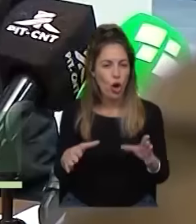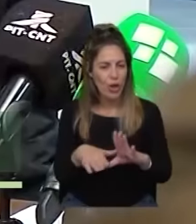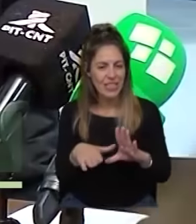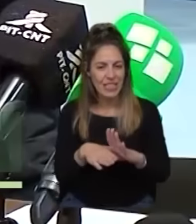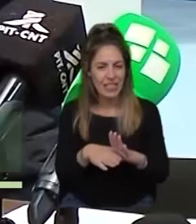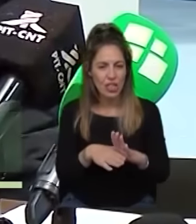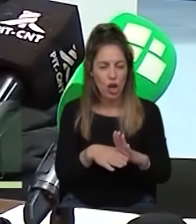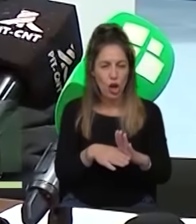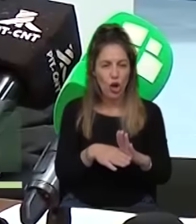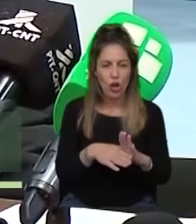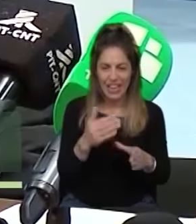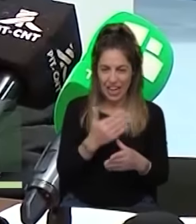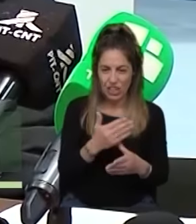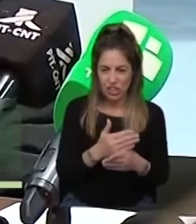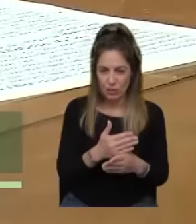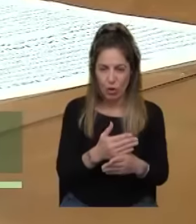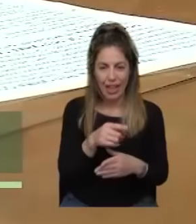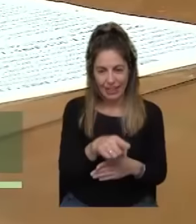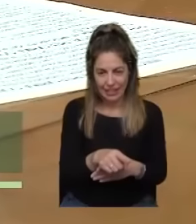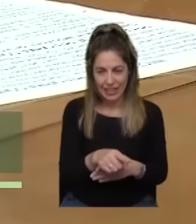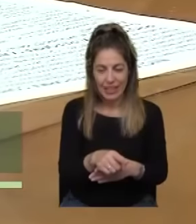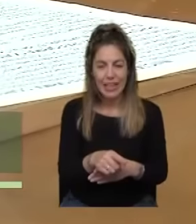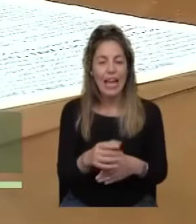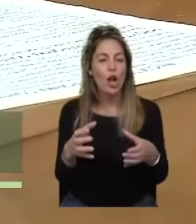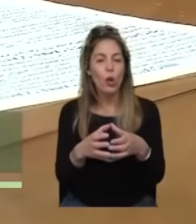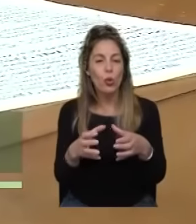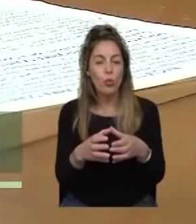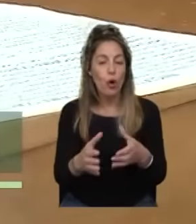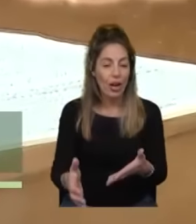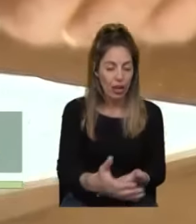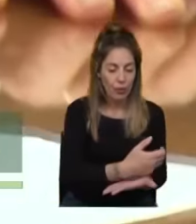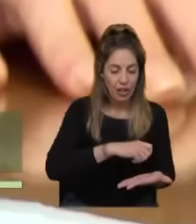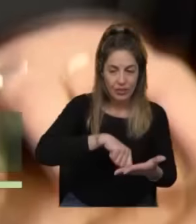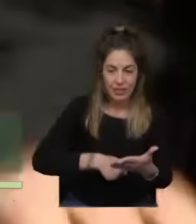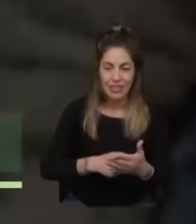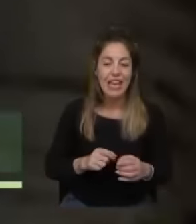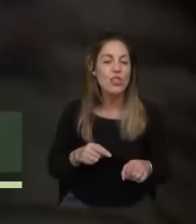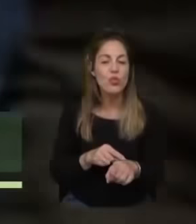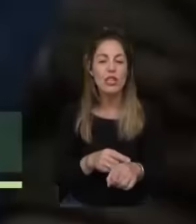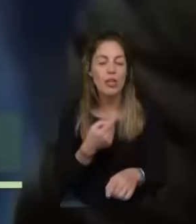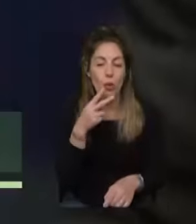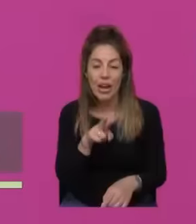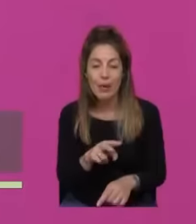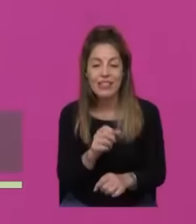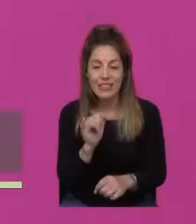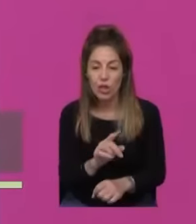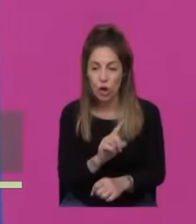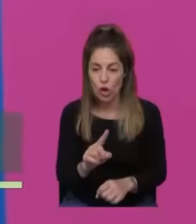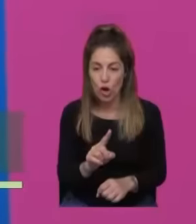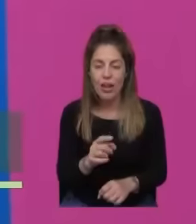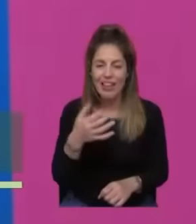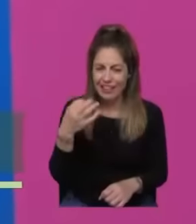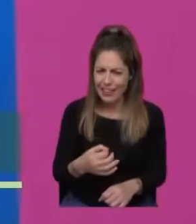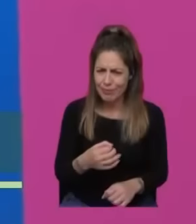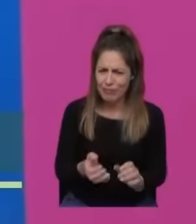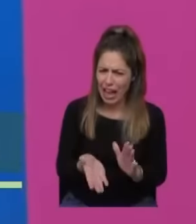Electoral. Fuentes del comando que coordinó la recolección y hace un seguimiento de cara a la eventual consulta popular del 27 de octubre, explicaron que consideran